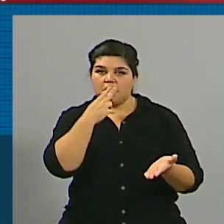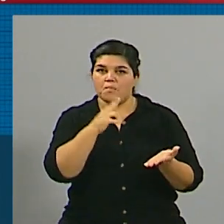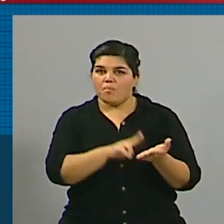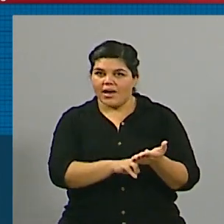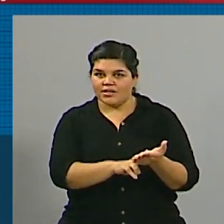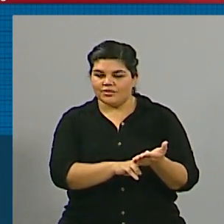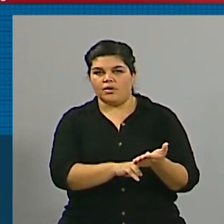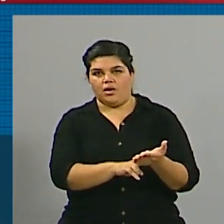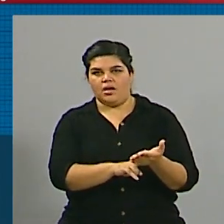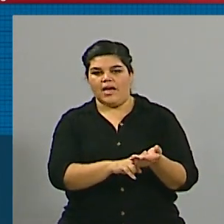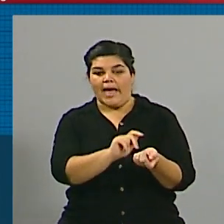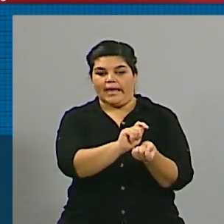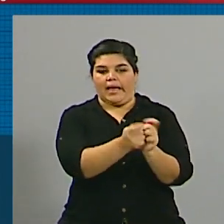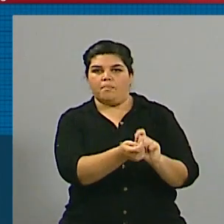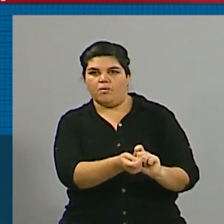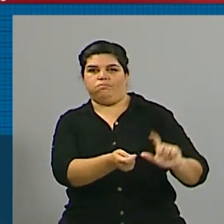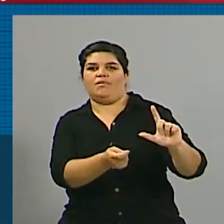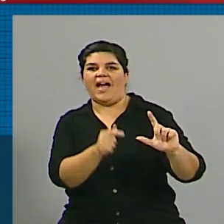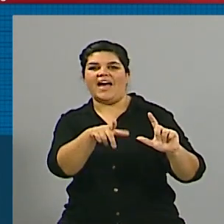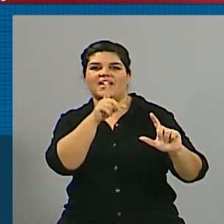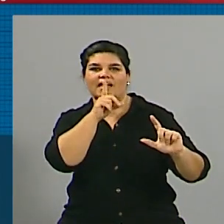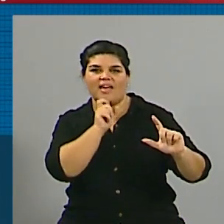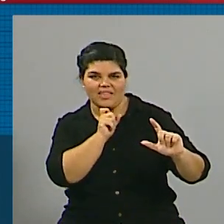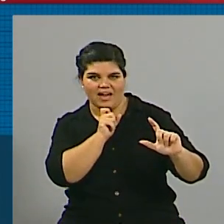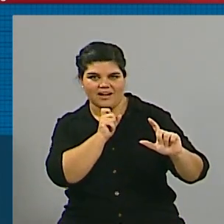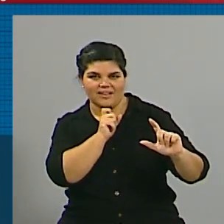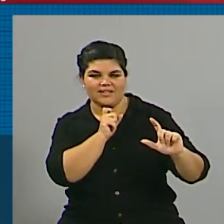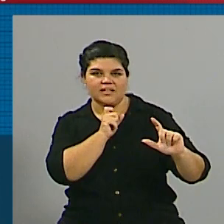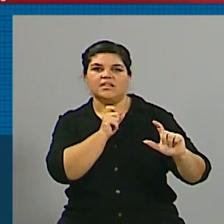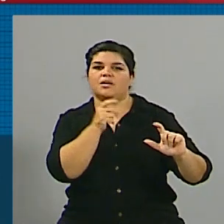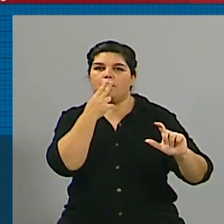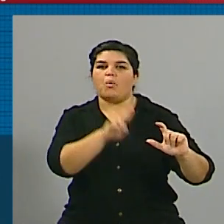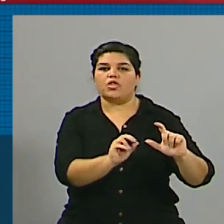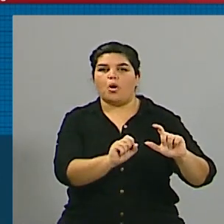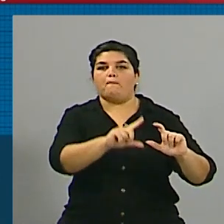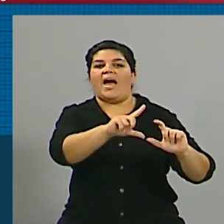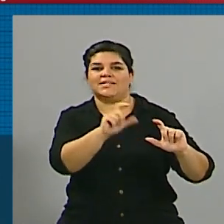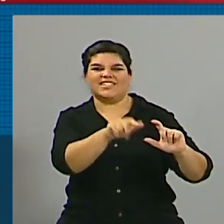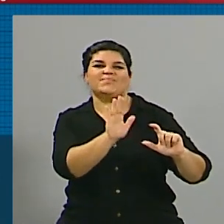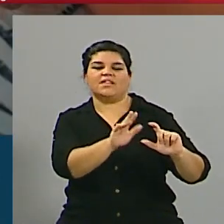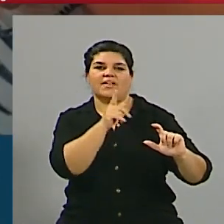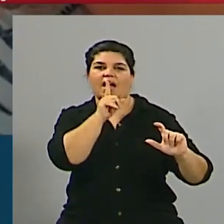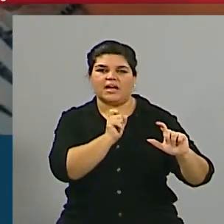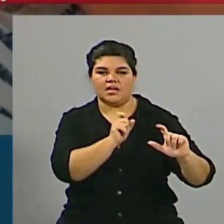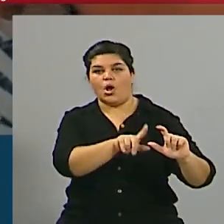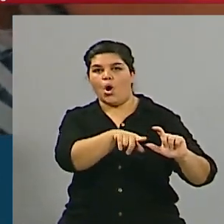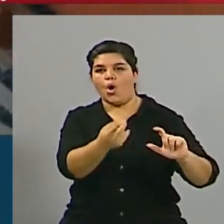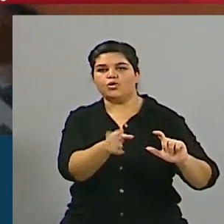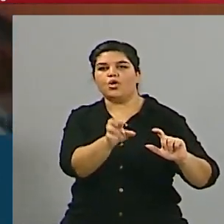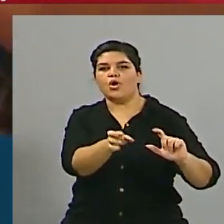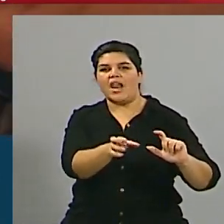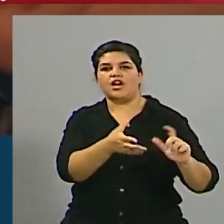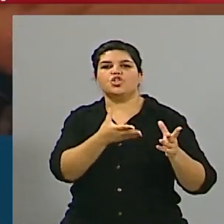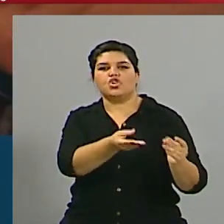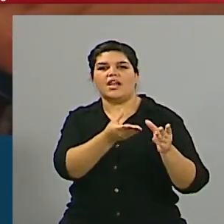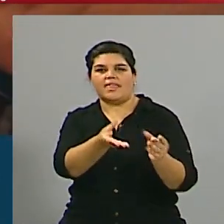de cambio, y ahí surge, por ejemplo, el dólar Qatar, ¿no? O los dólares paralelos, el dólar solidario y demás. Sí.